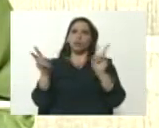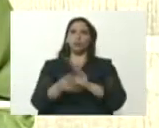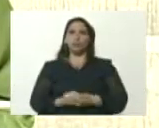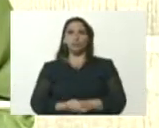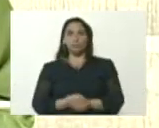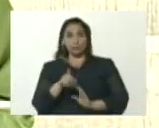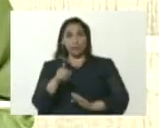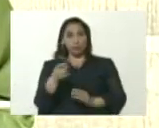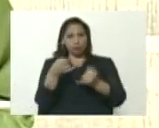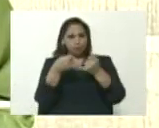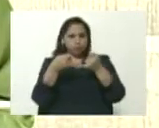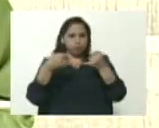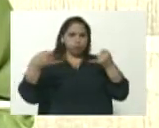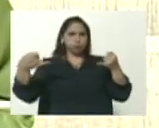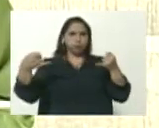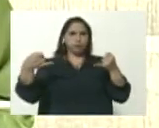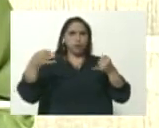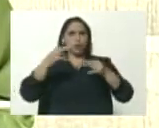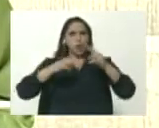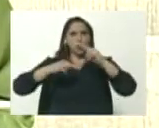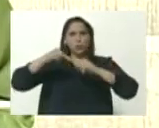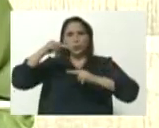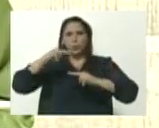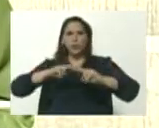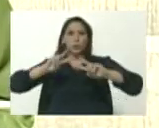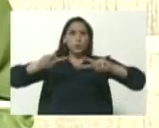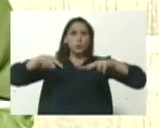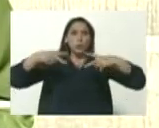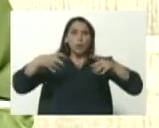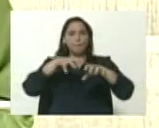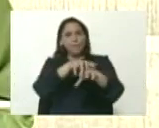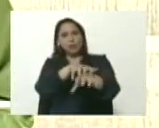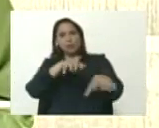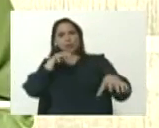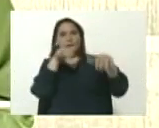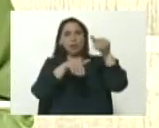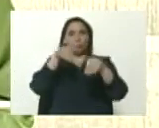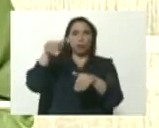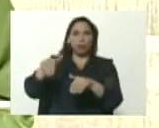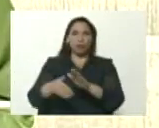Eso es una línea. Construir la nueva mayoría electoral,